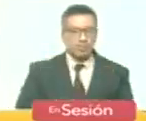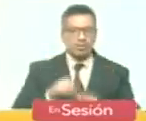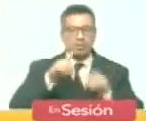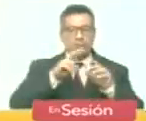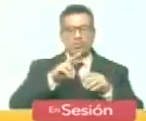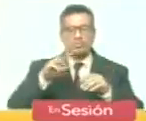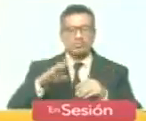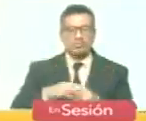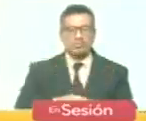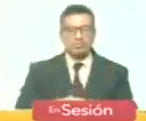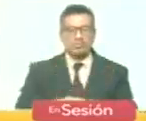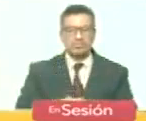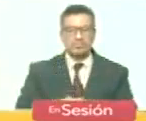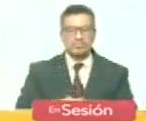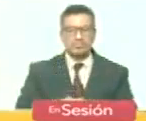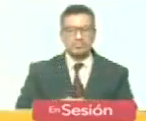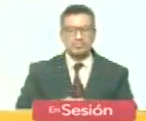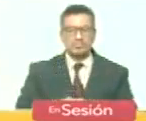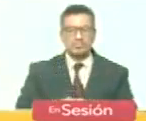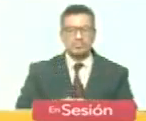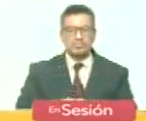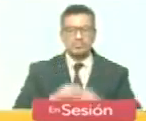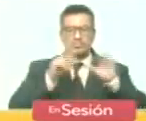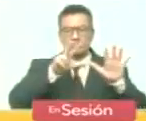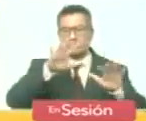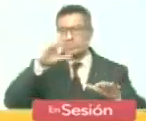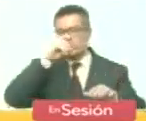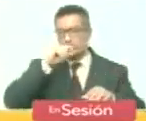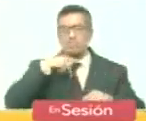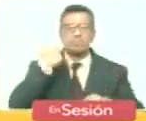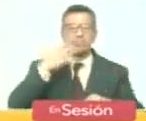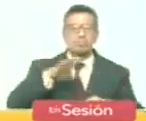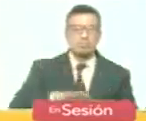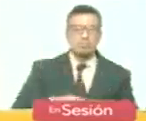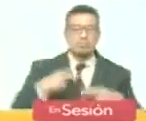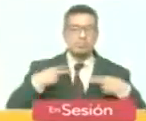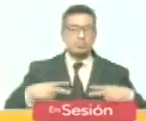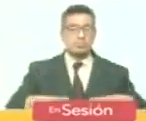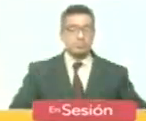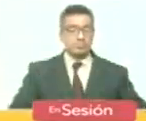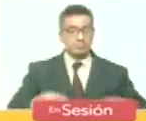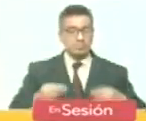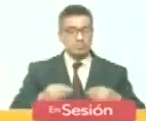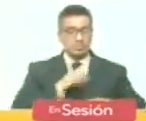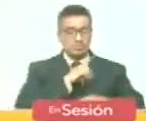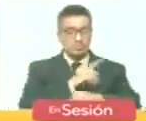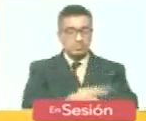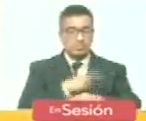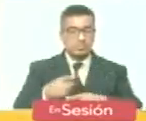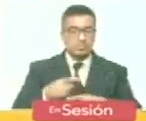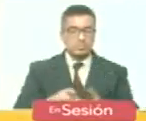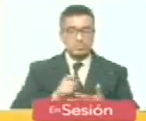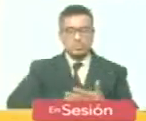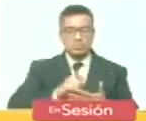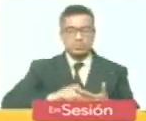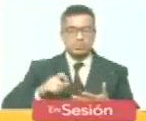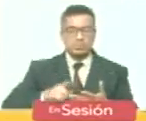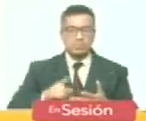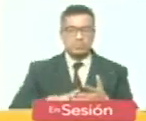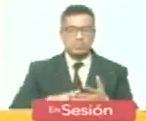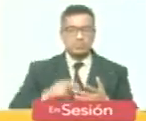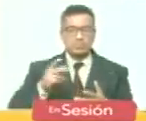1958-1969. Él muere a los 85 años y llevó una vida intensa como escritor y